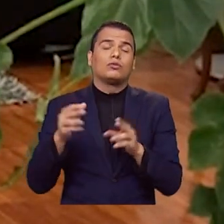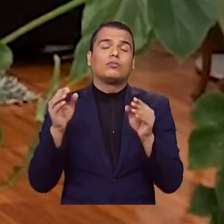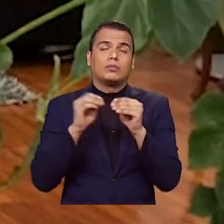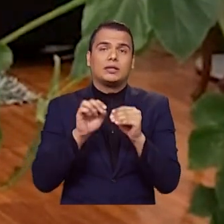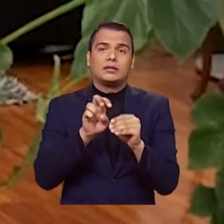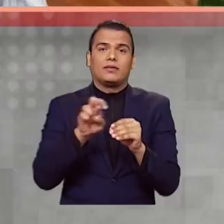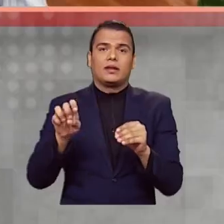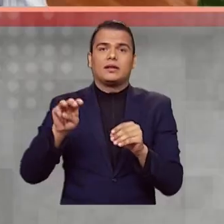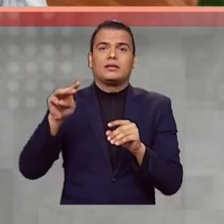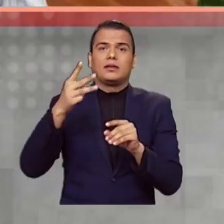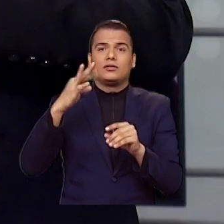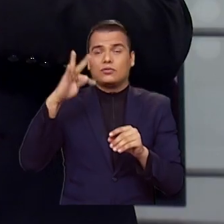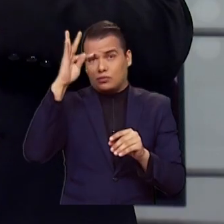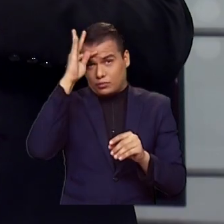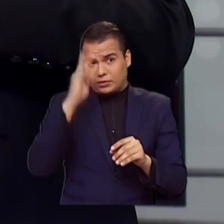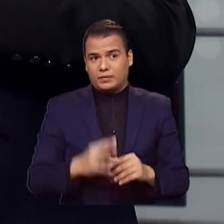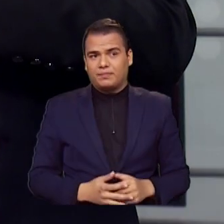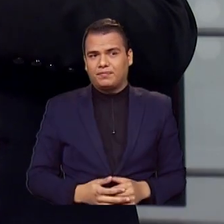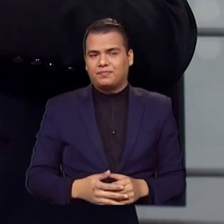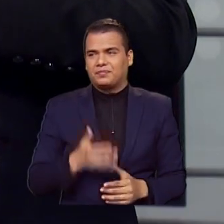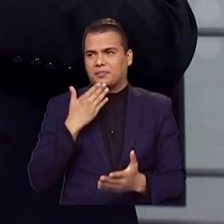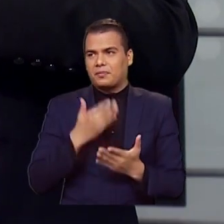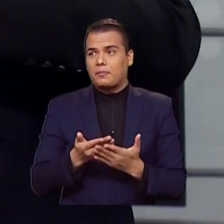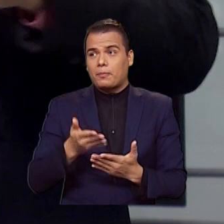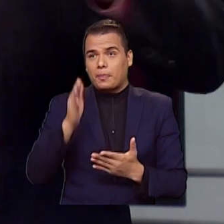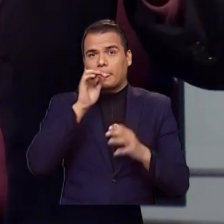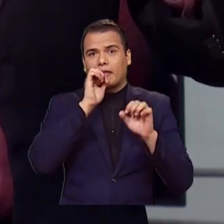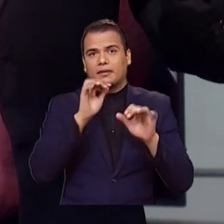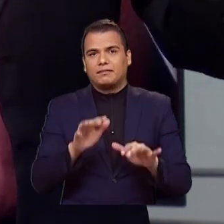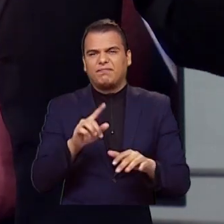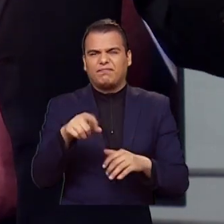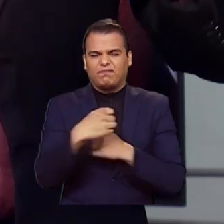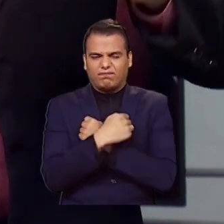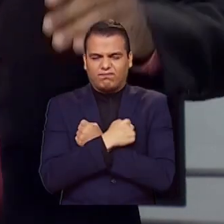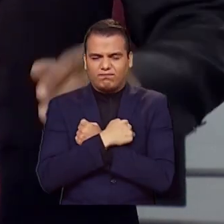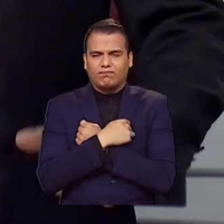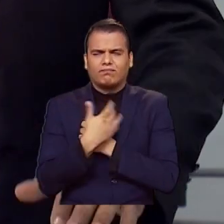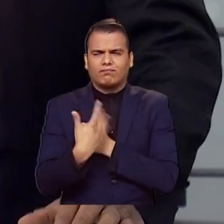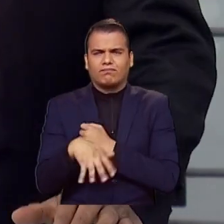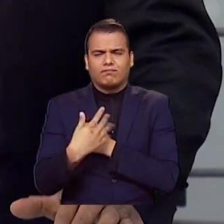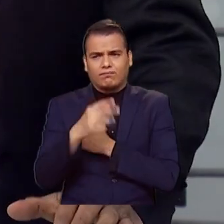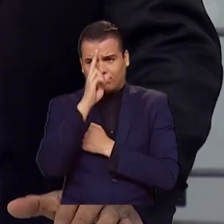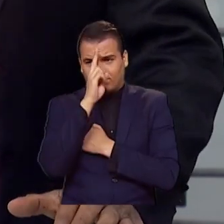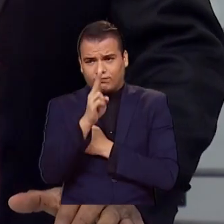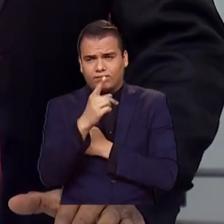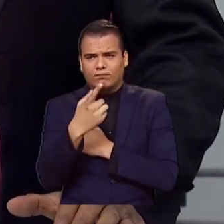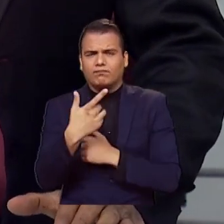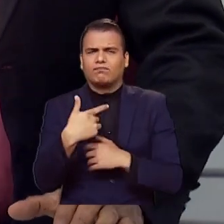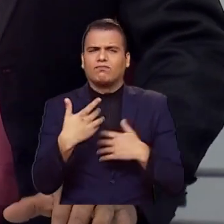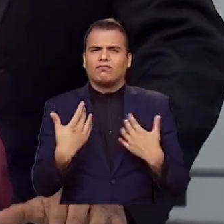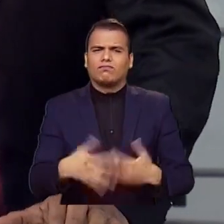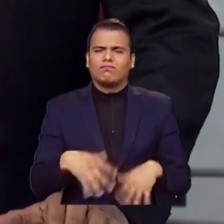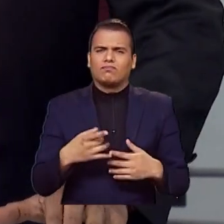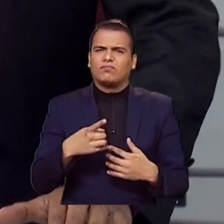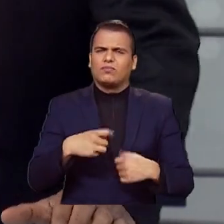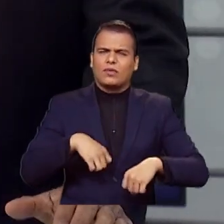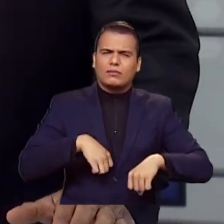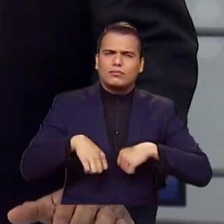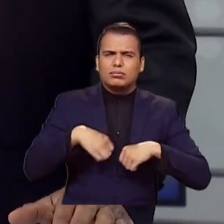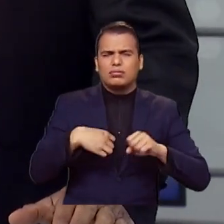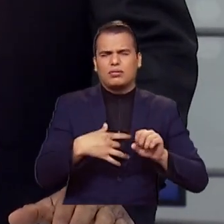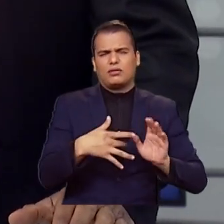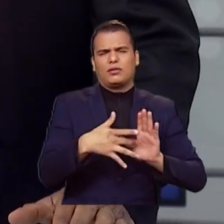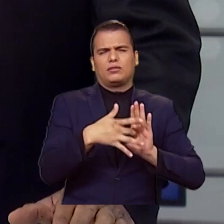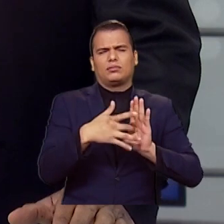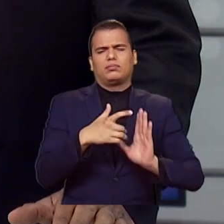nivel. Silvio, que Dios te bendiga, te queremos, te apreciamos, te admiramos por todo lo que le diste a Tumaco, a Nariño